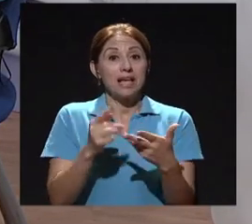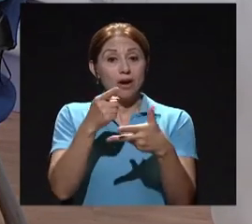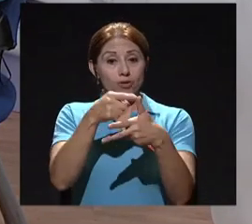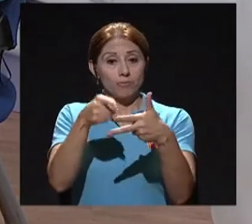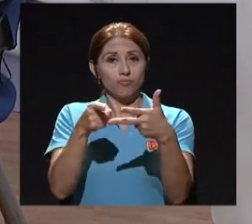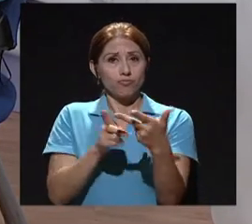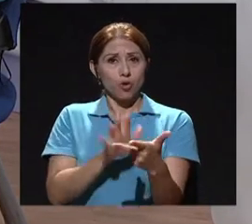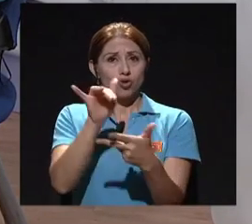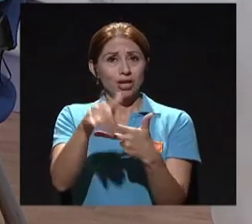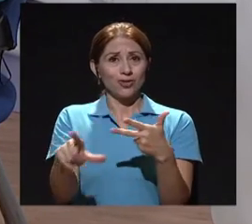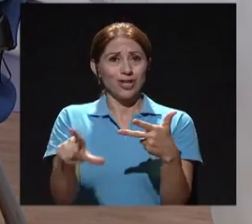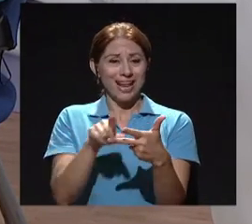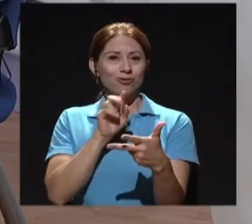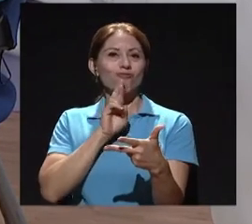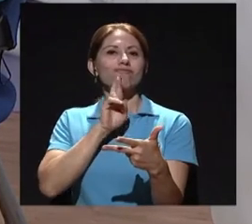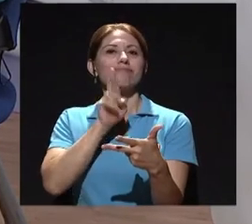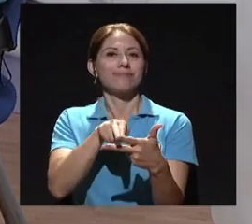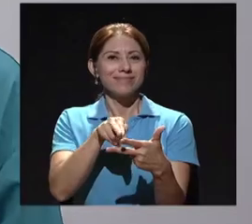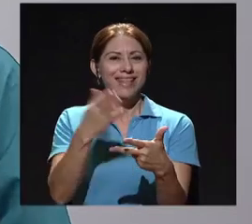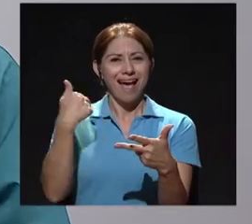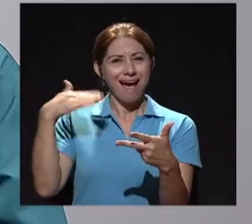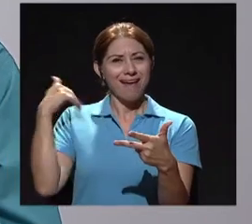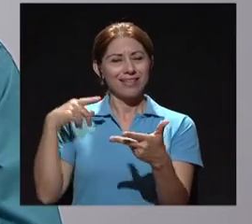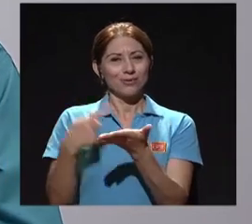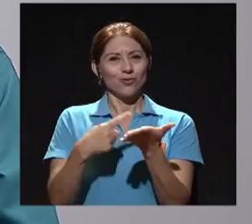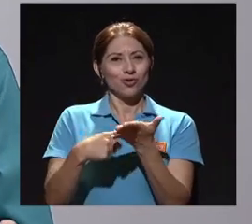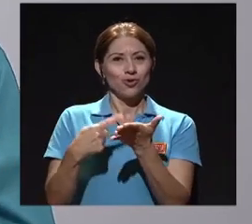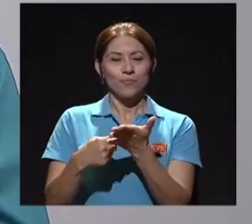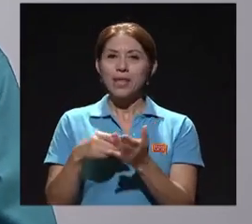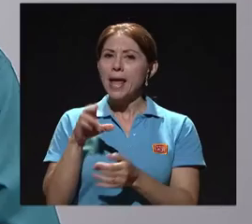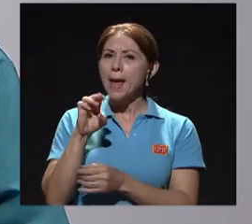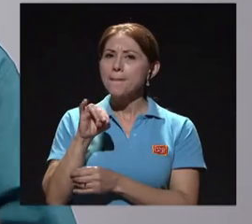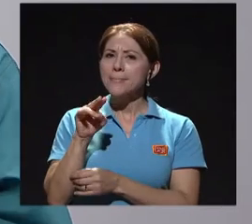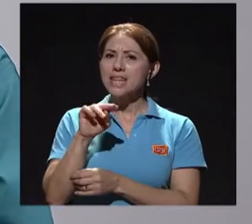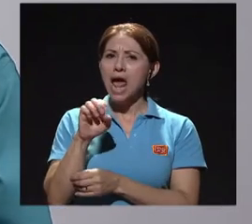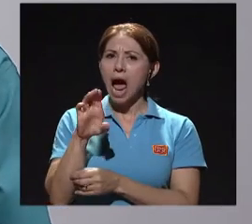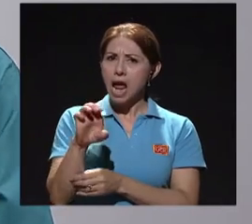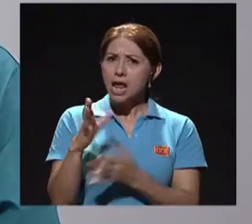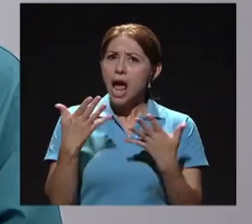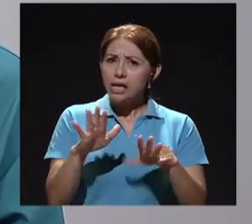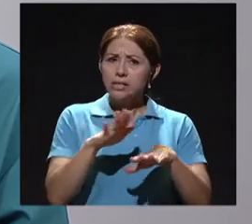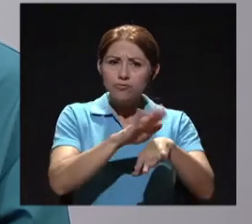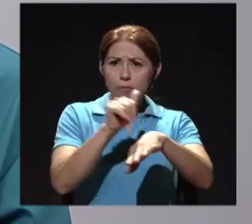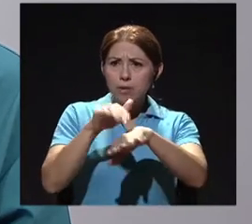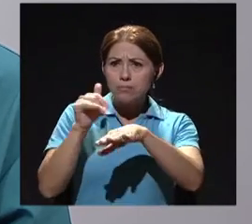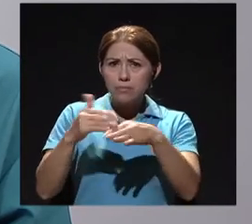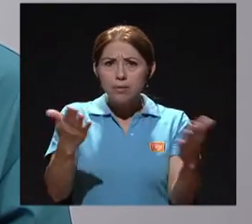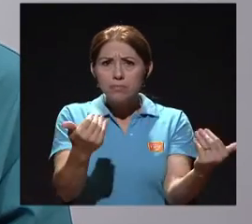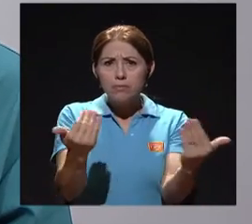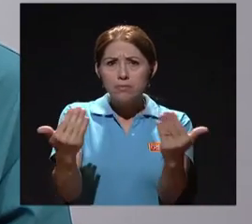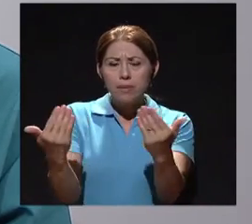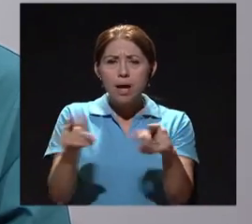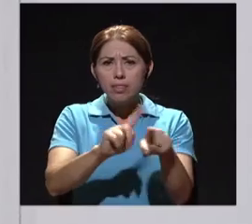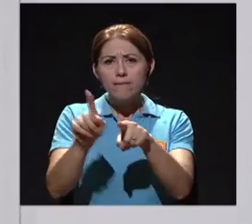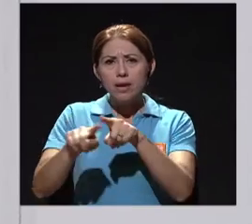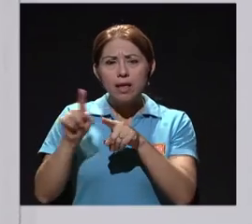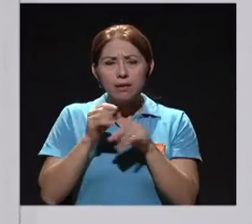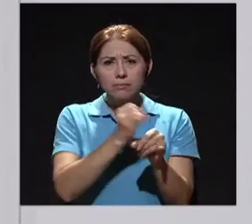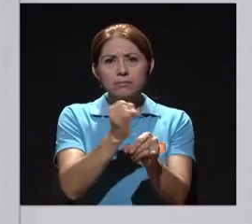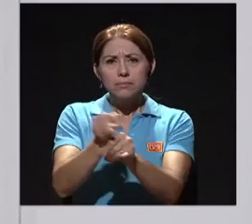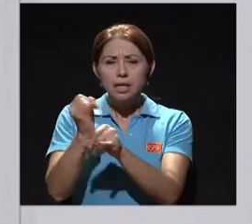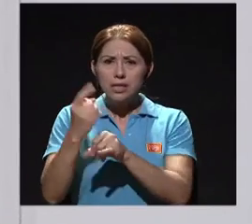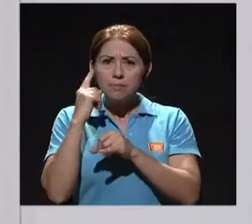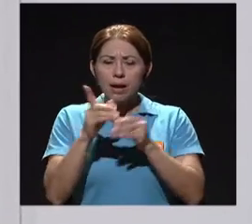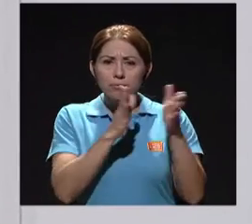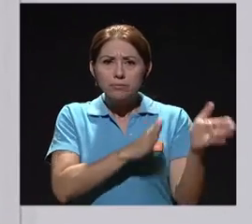producto de esa de esa discusión y el vinagre hace una convocatoria a diferentes instancias para que comience una ordenados y